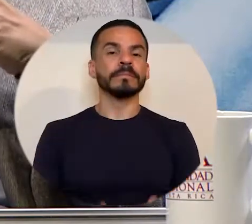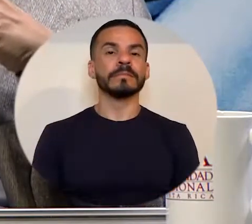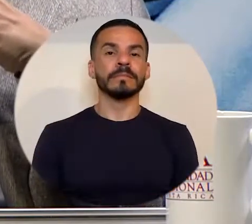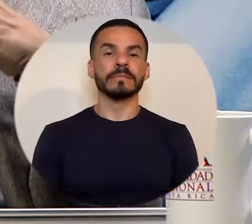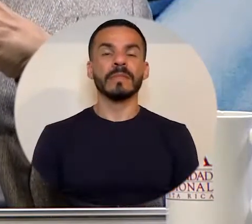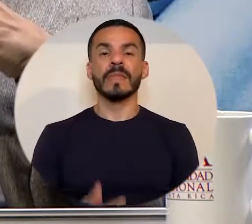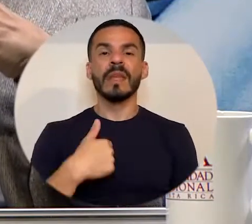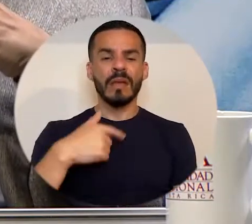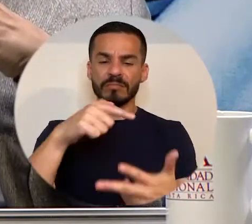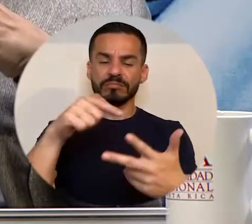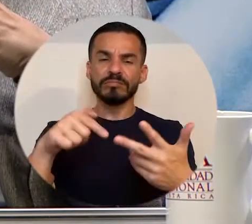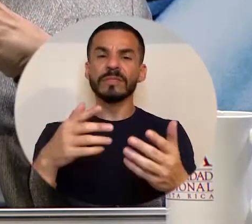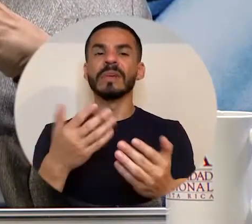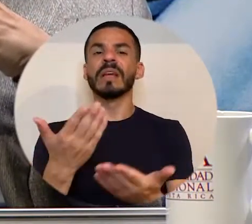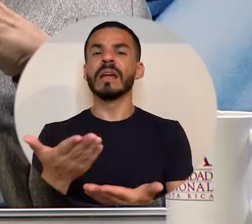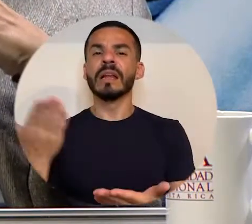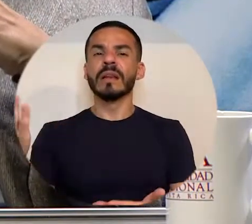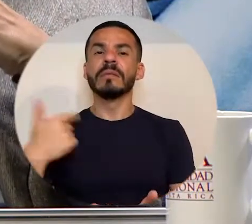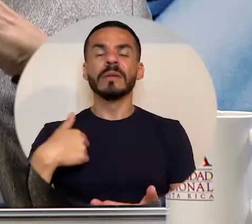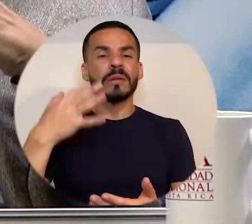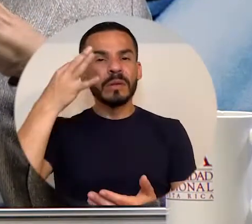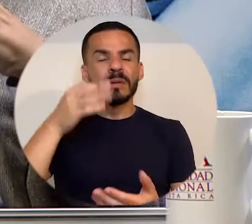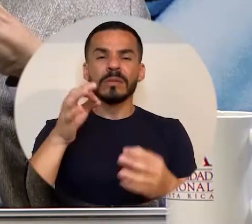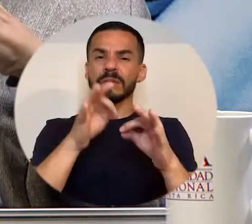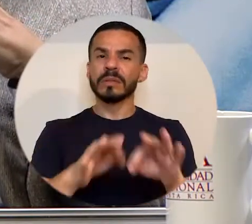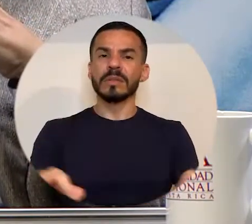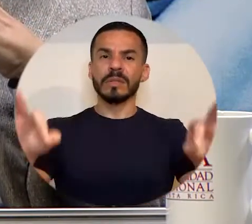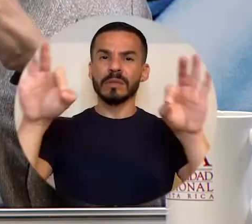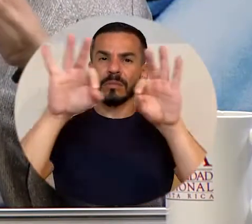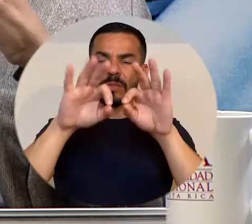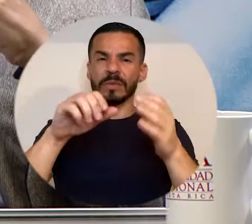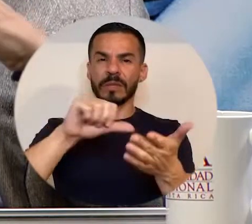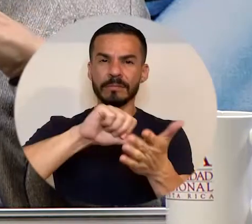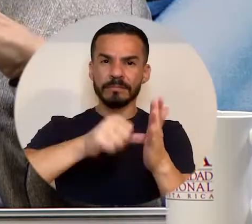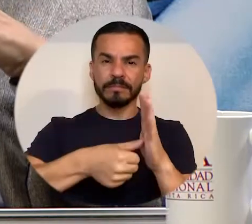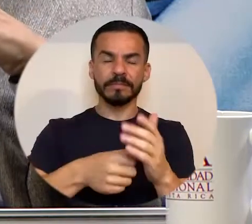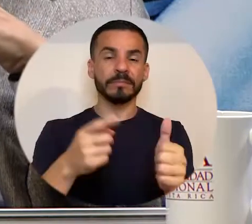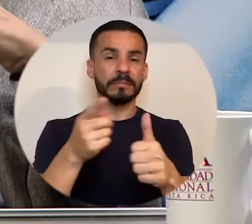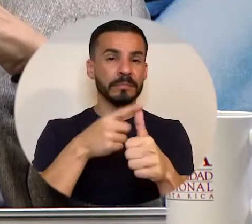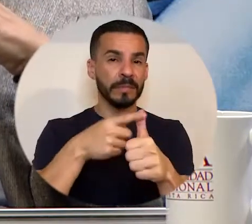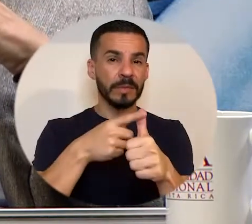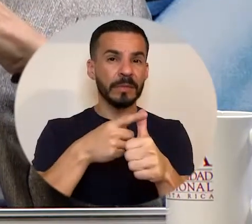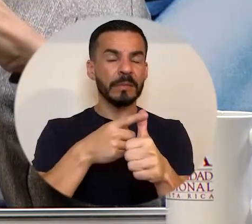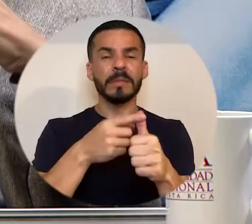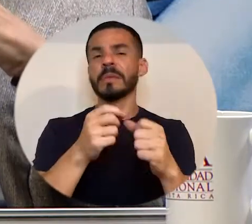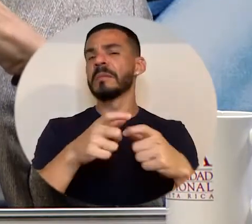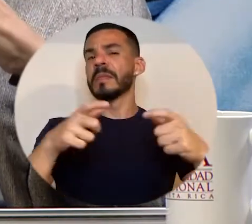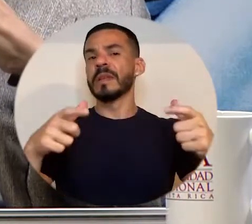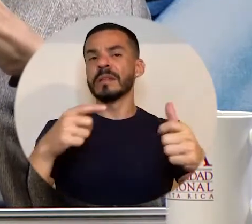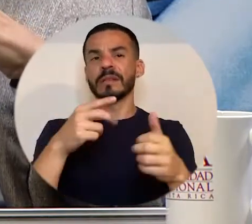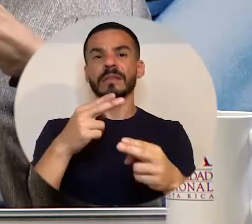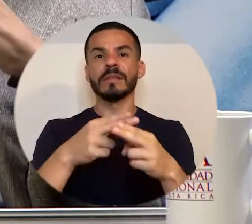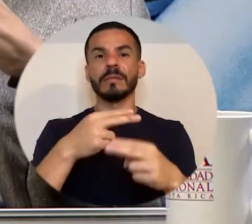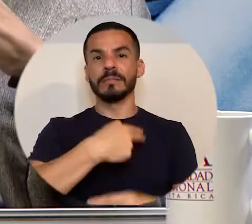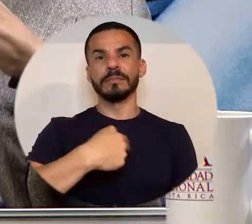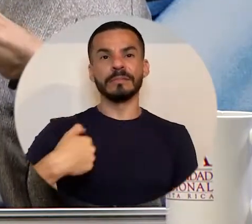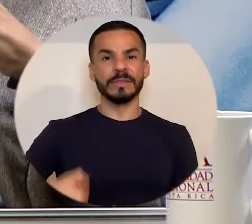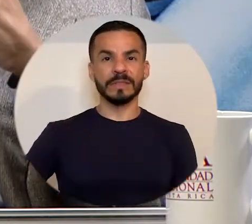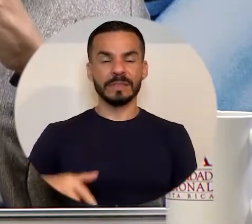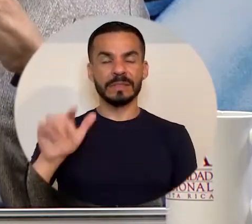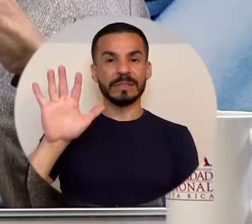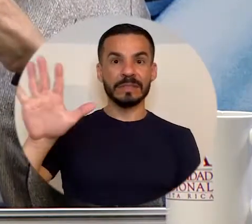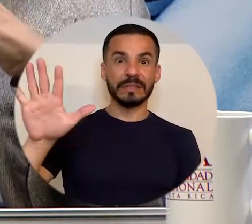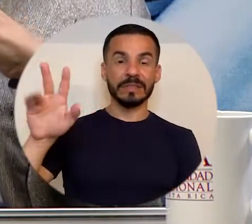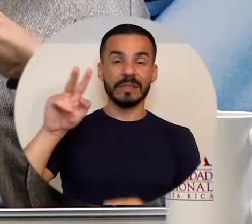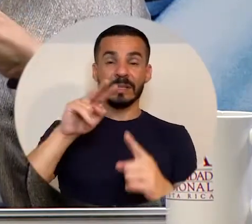anterior, hay varios elementos que a mí me parecen importantes de rescatar. El primero y más grande se llama